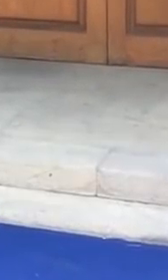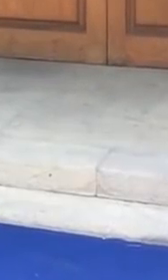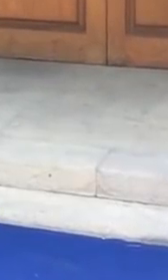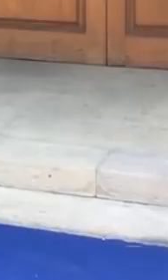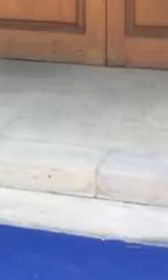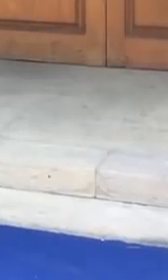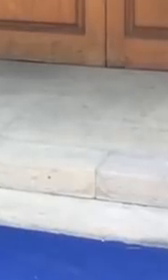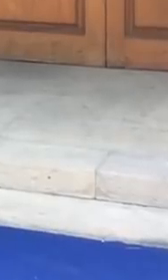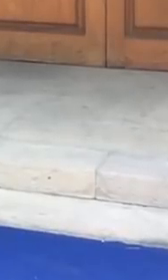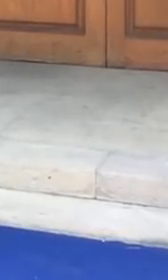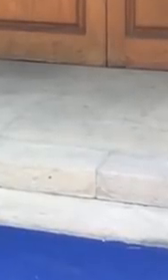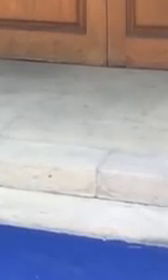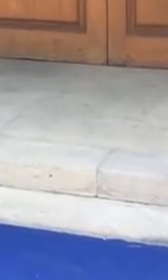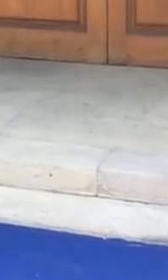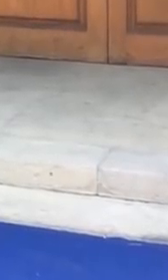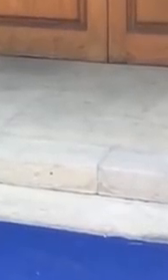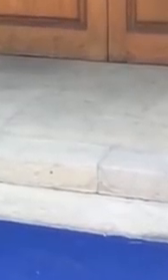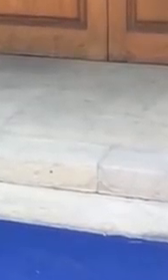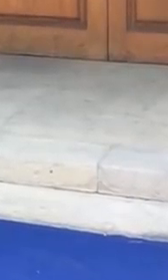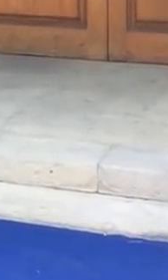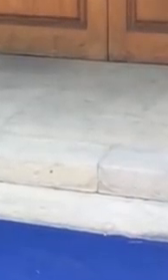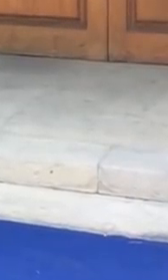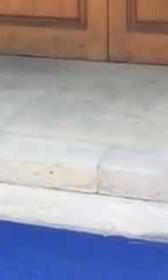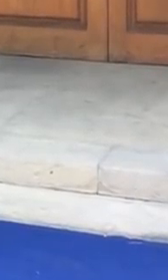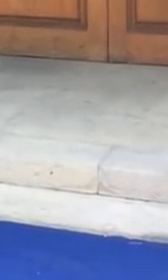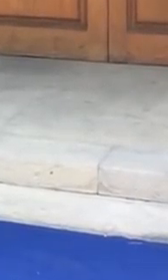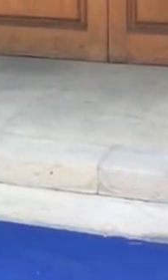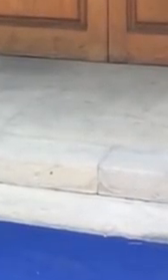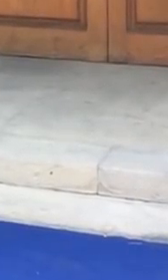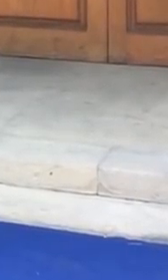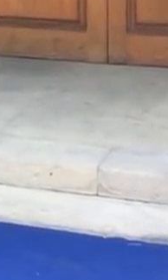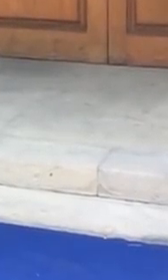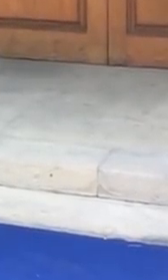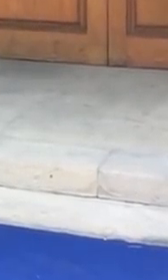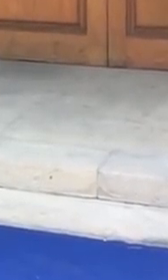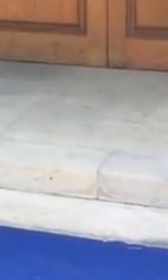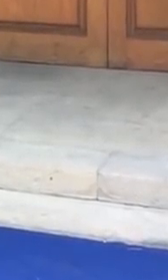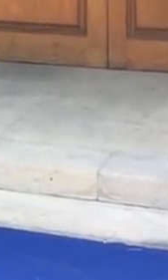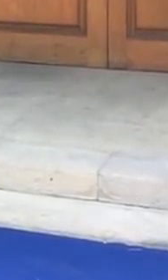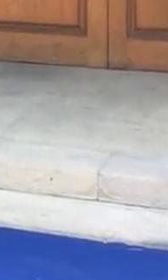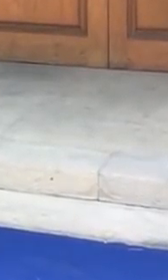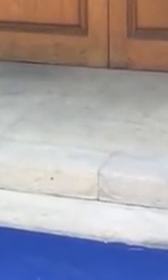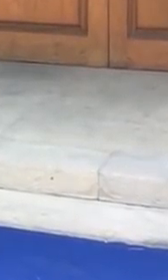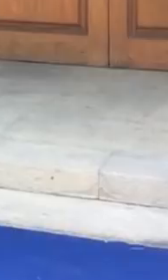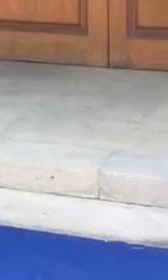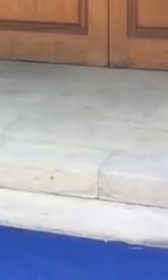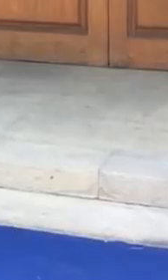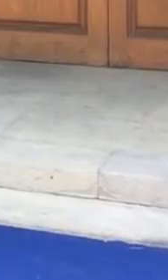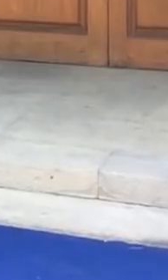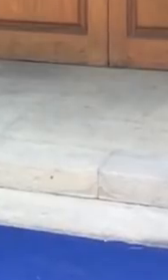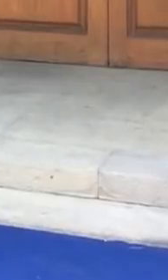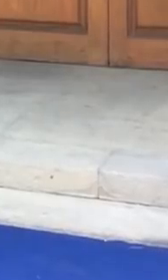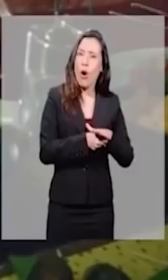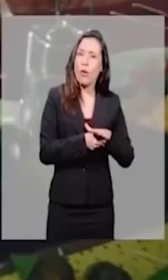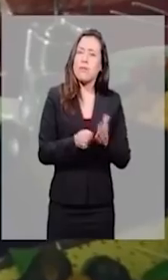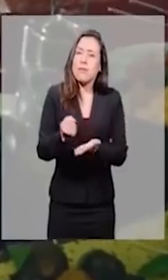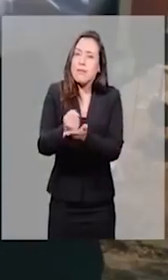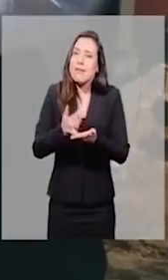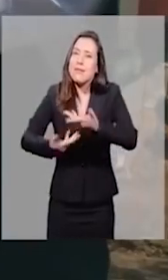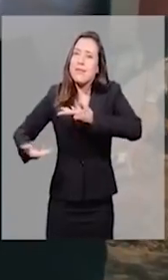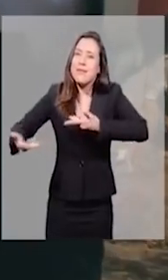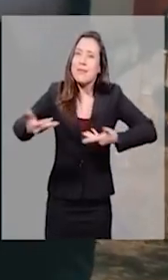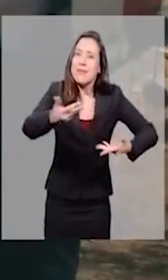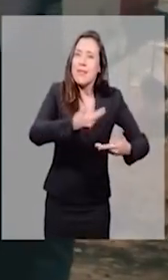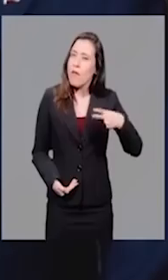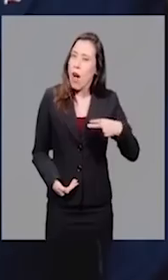acuerdo que permita recuperar las libertades, la democracia, el Estado de Derecho y el respeto por los derechos